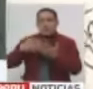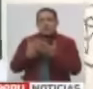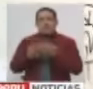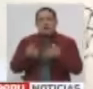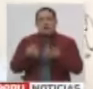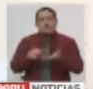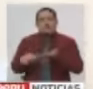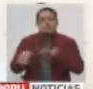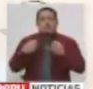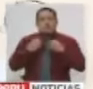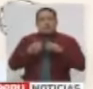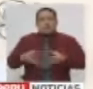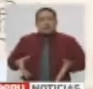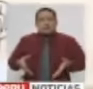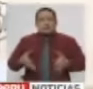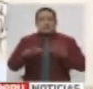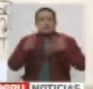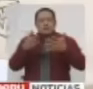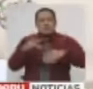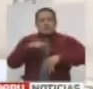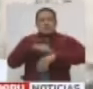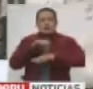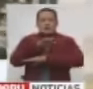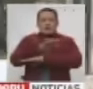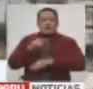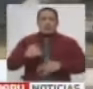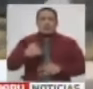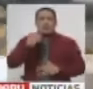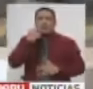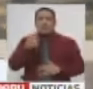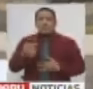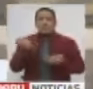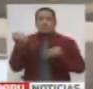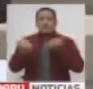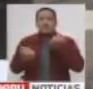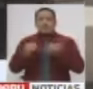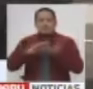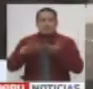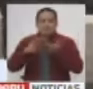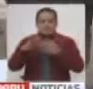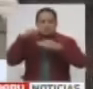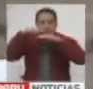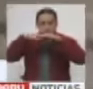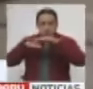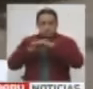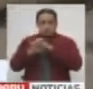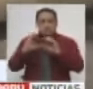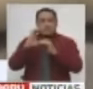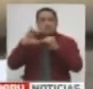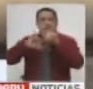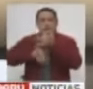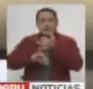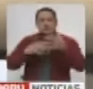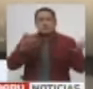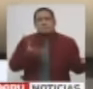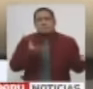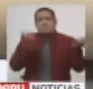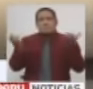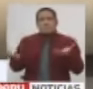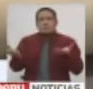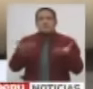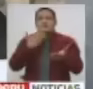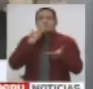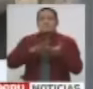la 1:00 p.m. aproximadamente y un camión autorizado se encontraba estacionado en el almacén descargando los balones de gas. Una